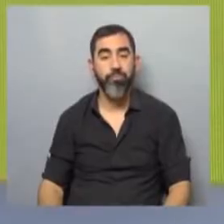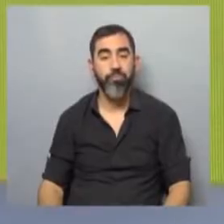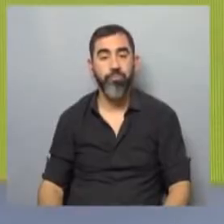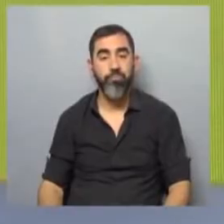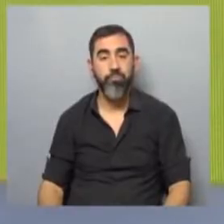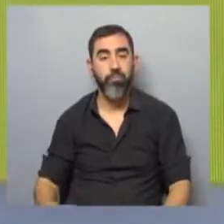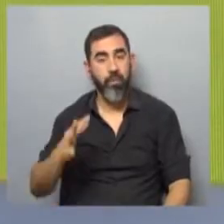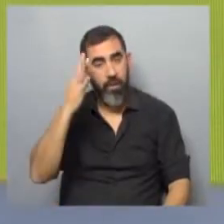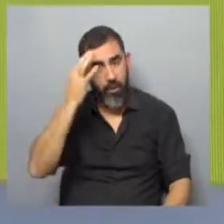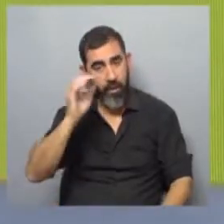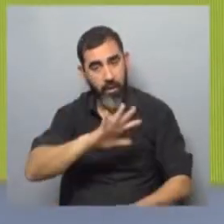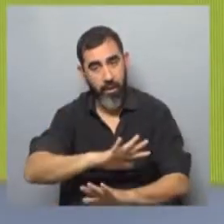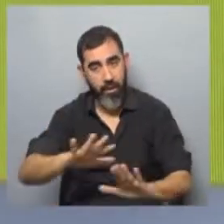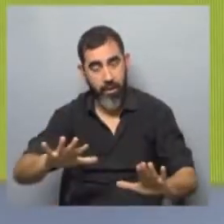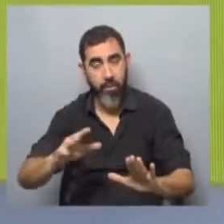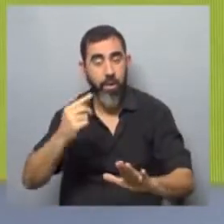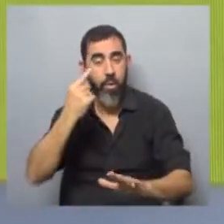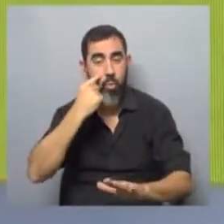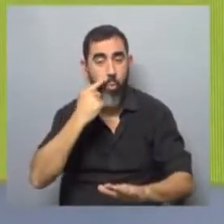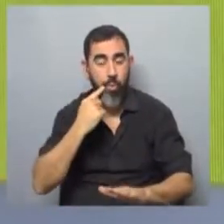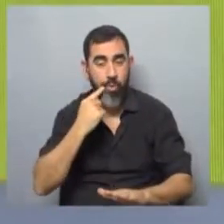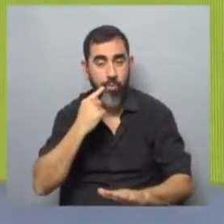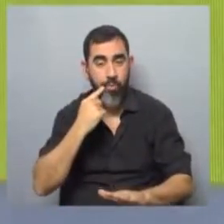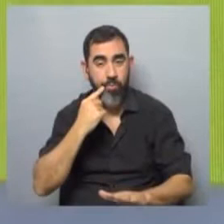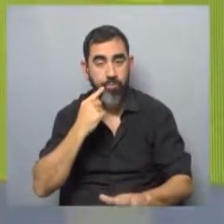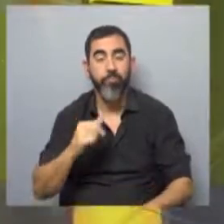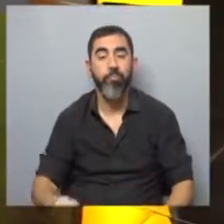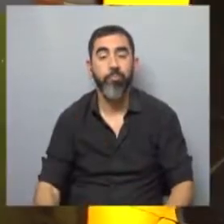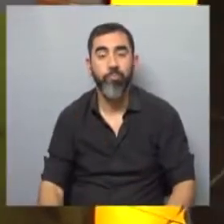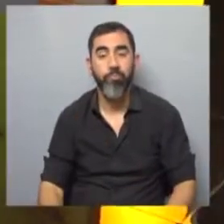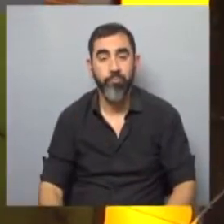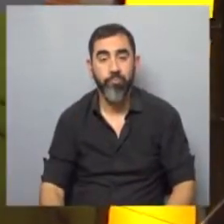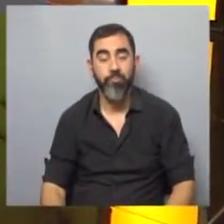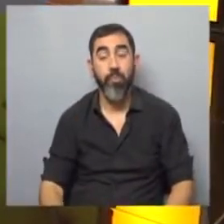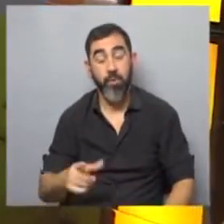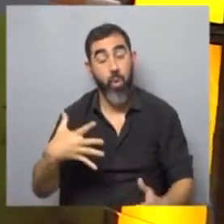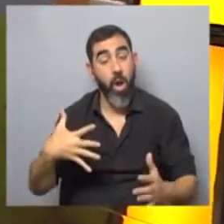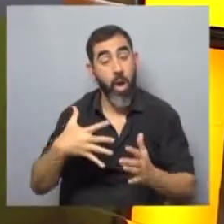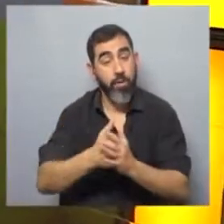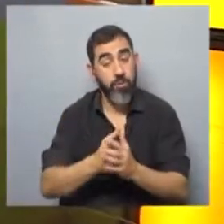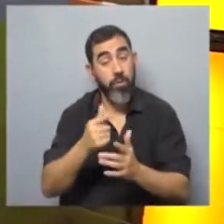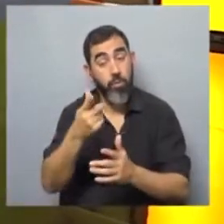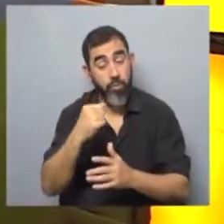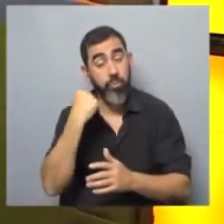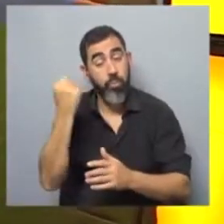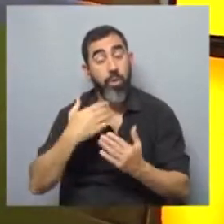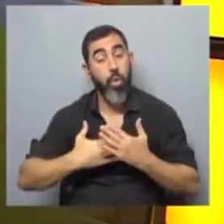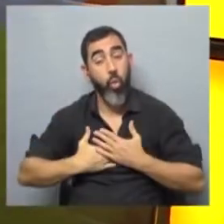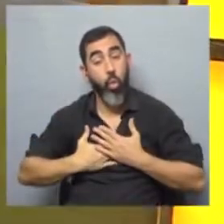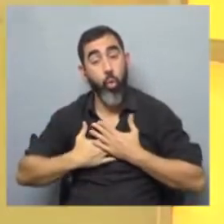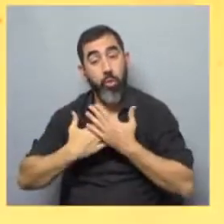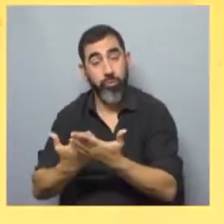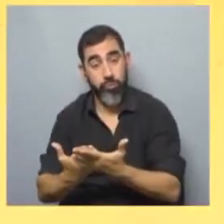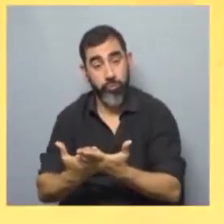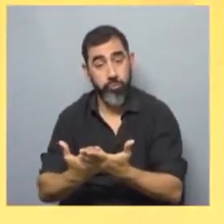es increíble, imponente el dato, cifra, sí, ¿no? Y lo que supone este tipo de accidentes y de ahí la importancia de la donación, ¿no?